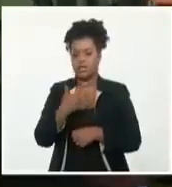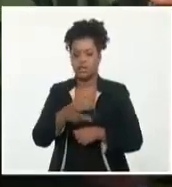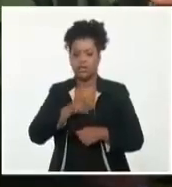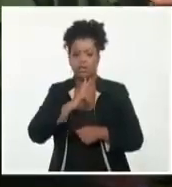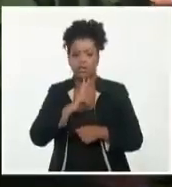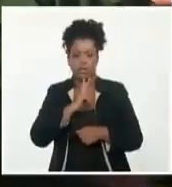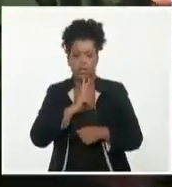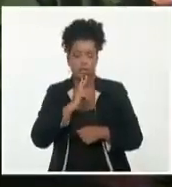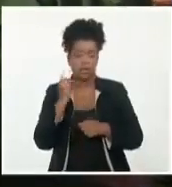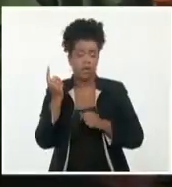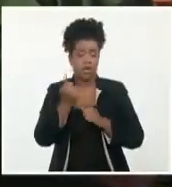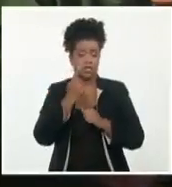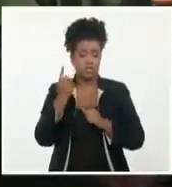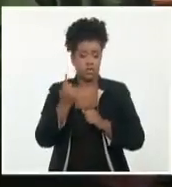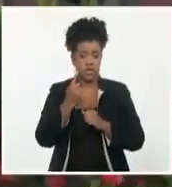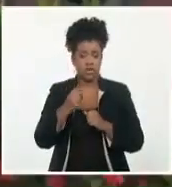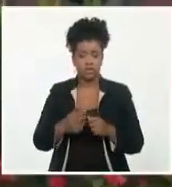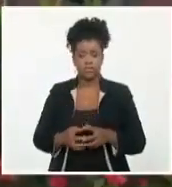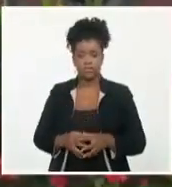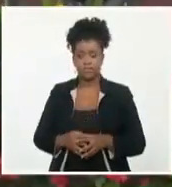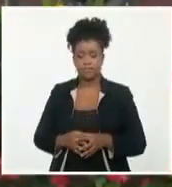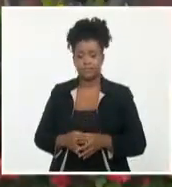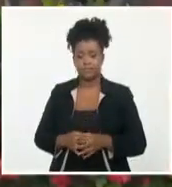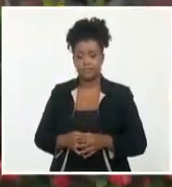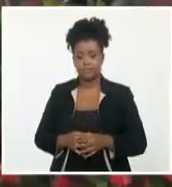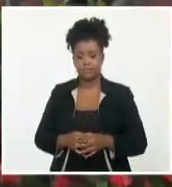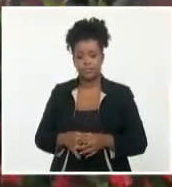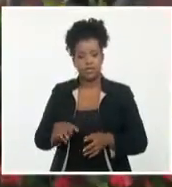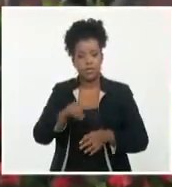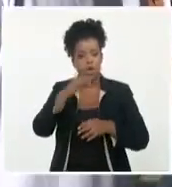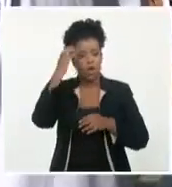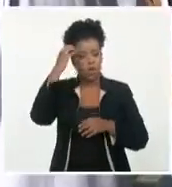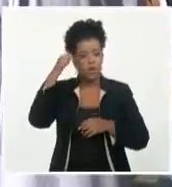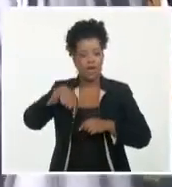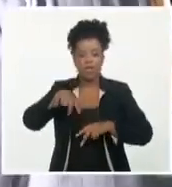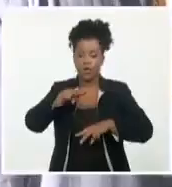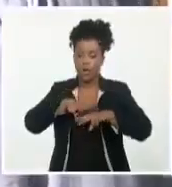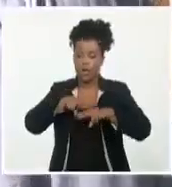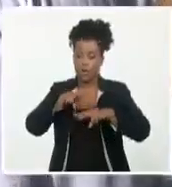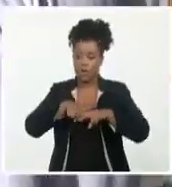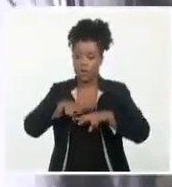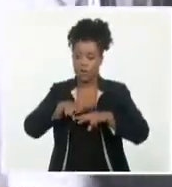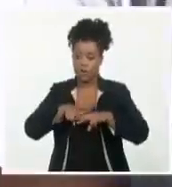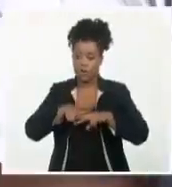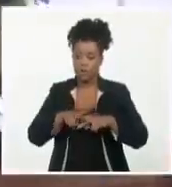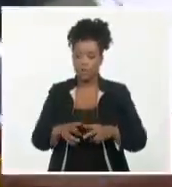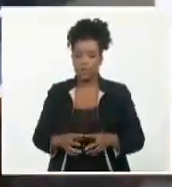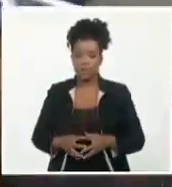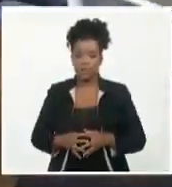Recursos Hidráulicos, Antonio Rodríguez, y el gobernador de La Habana, Reinaldo